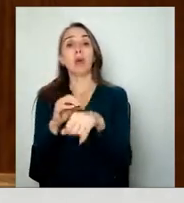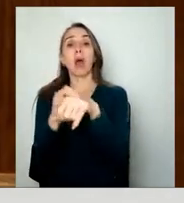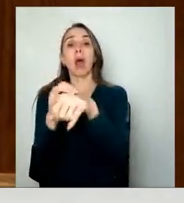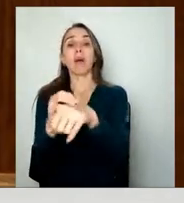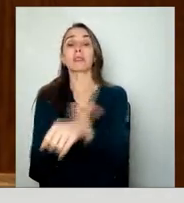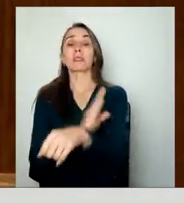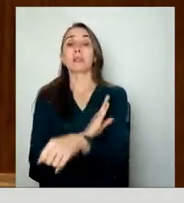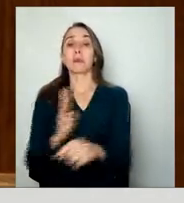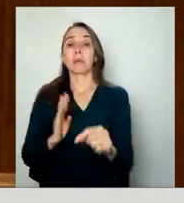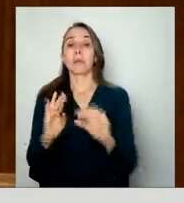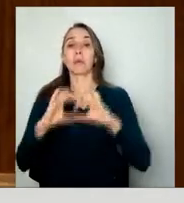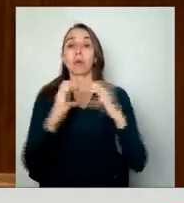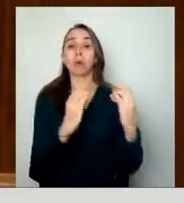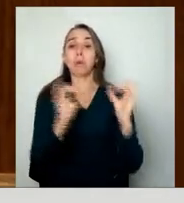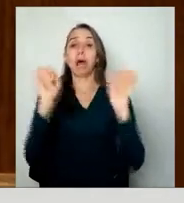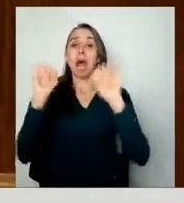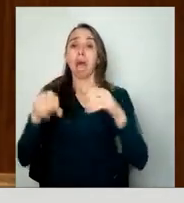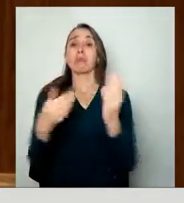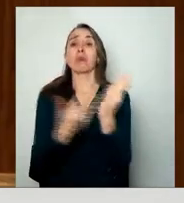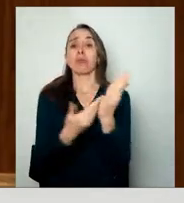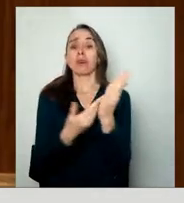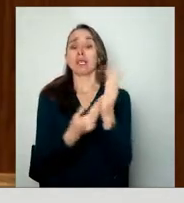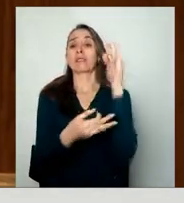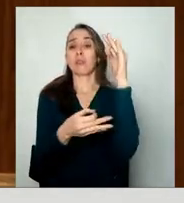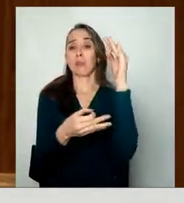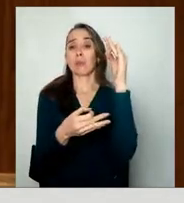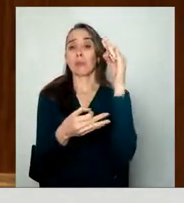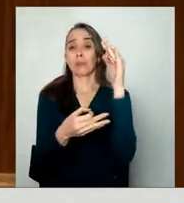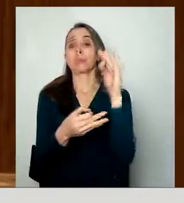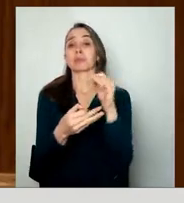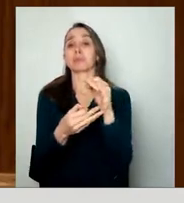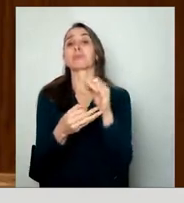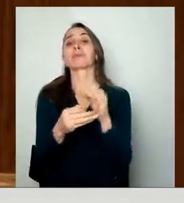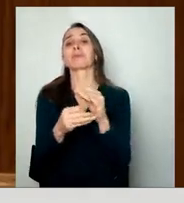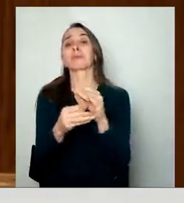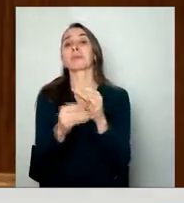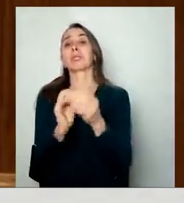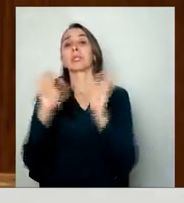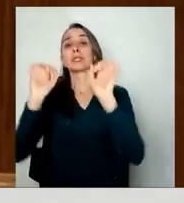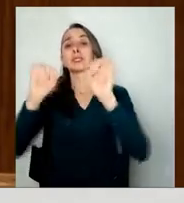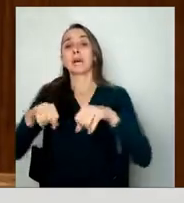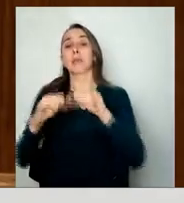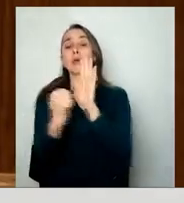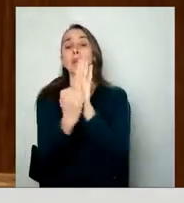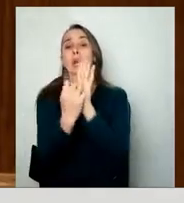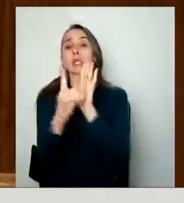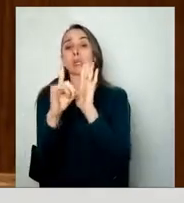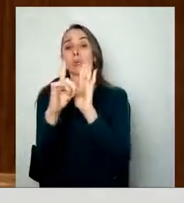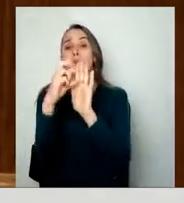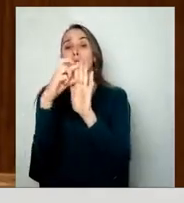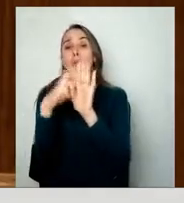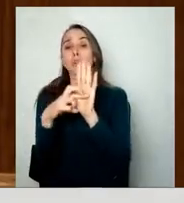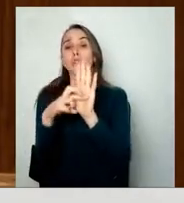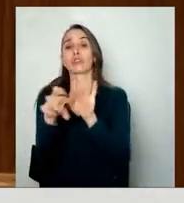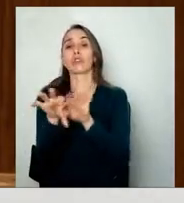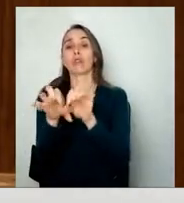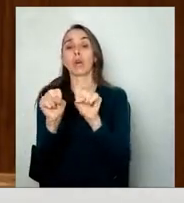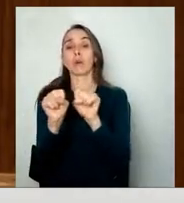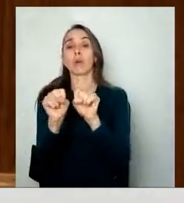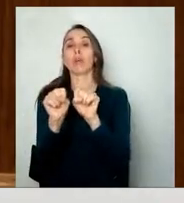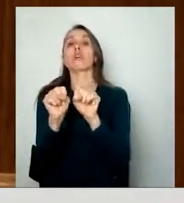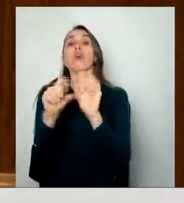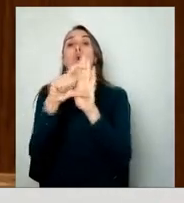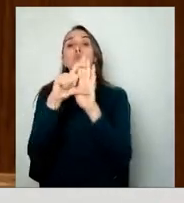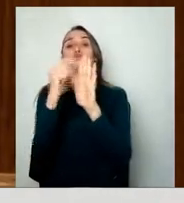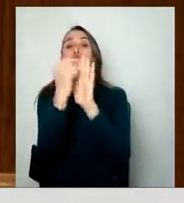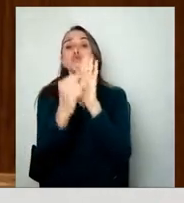cámara aprobar dicho instrumento para lo cual propone adoptar el artículo único del proyecto de acuerdo cuyo texto se contiene en